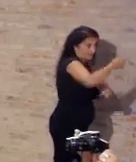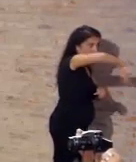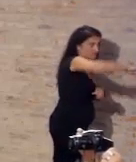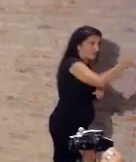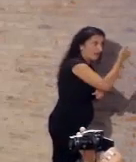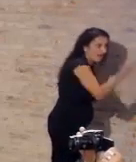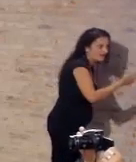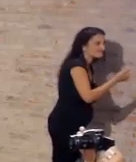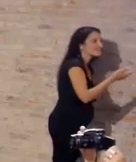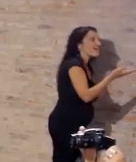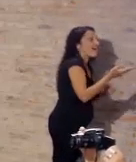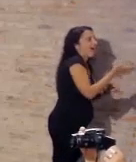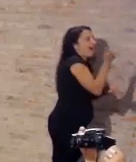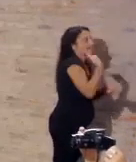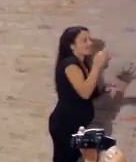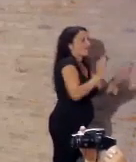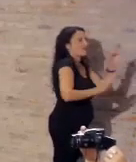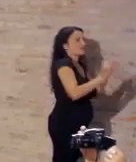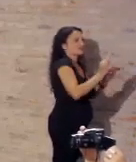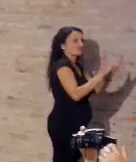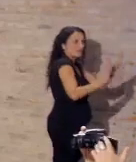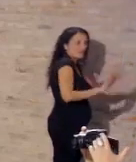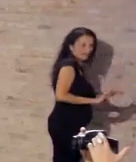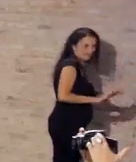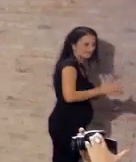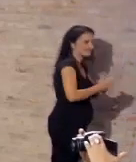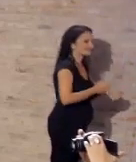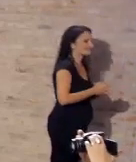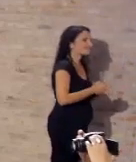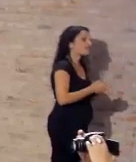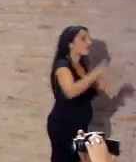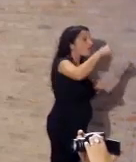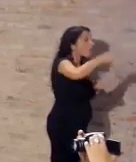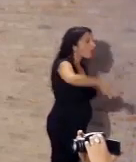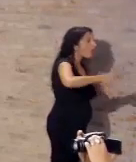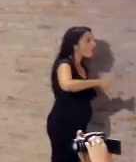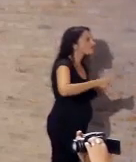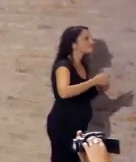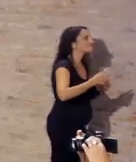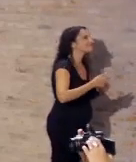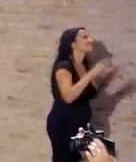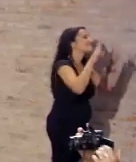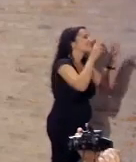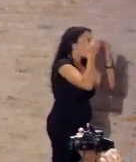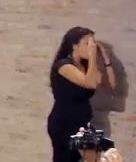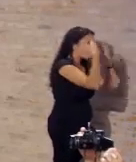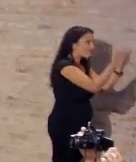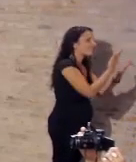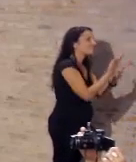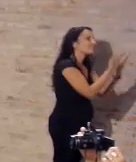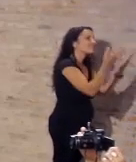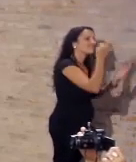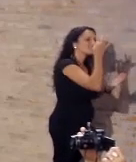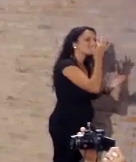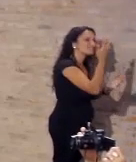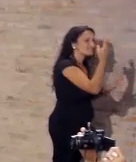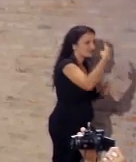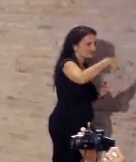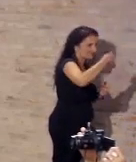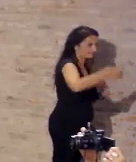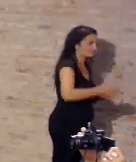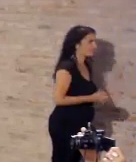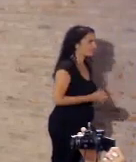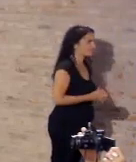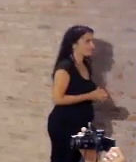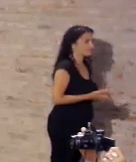gestado este proyecto y por poder estar poniendo en la mesa este 25n unas violencias